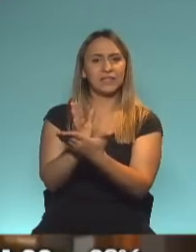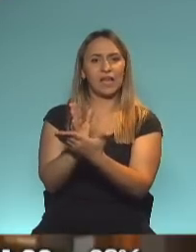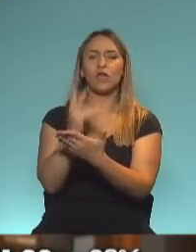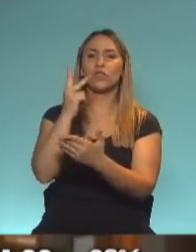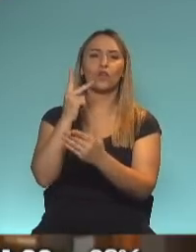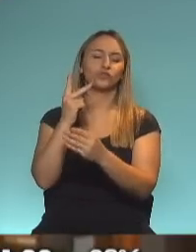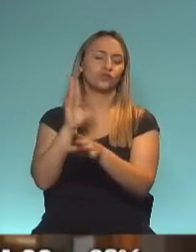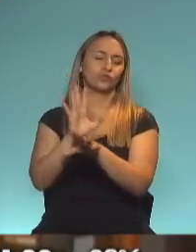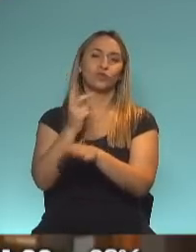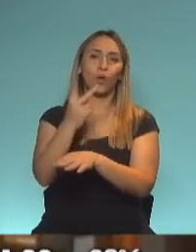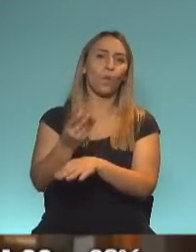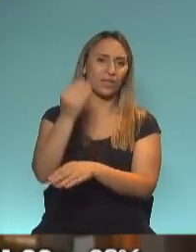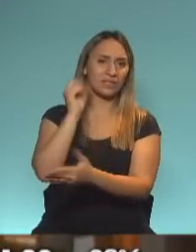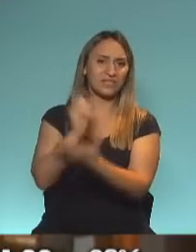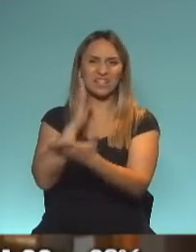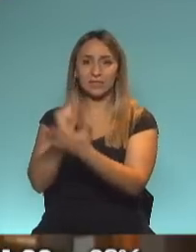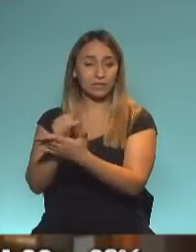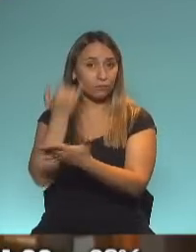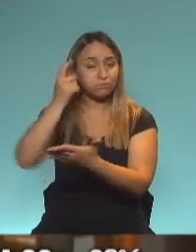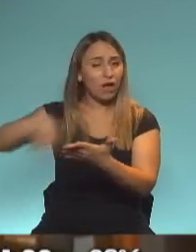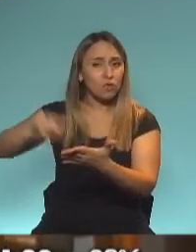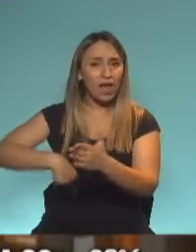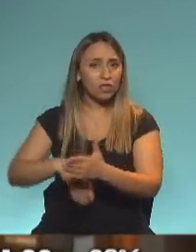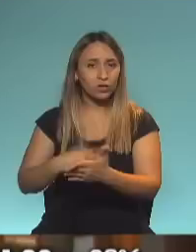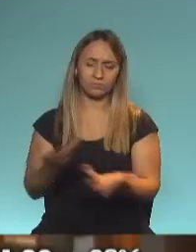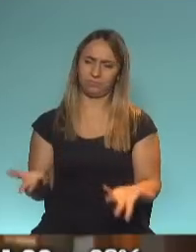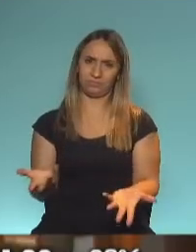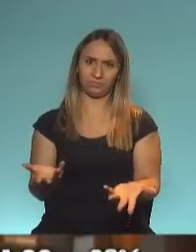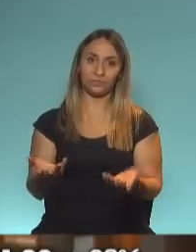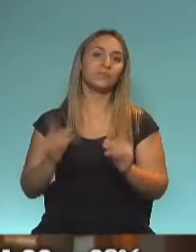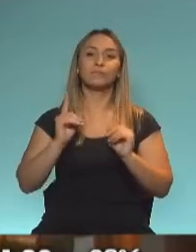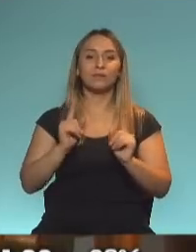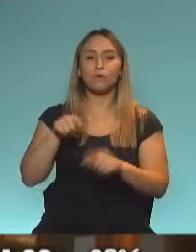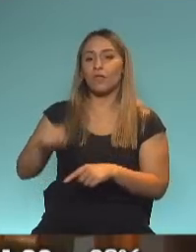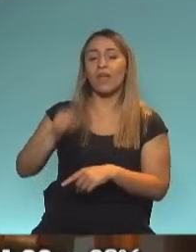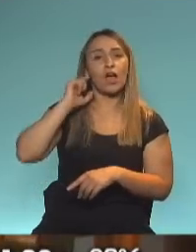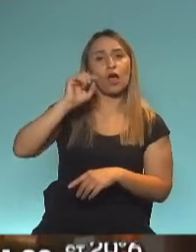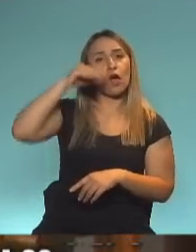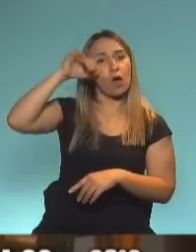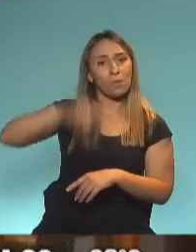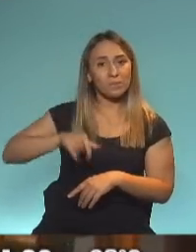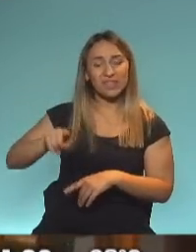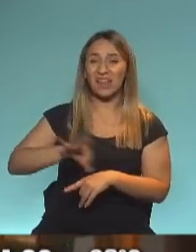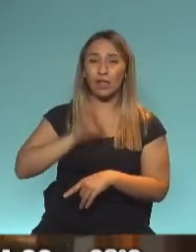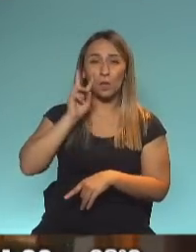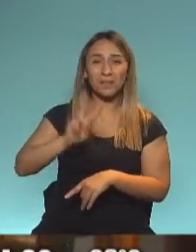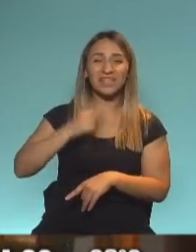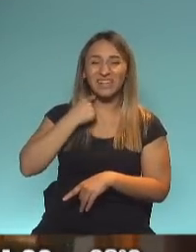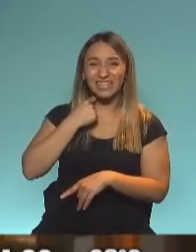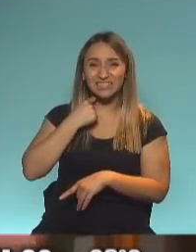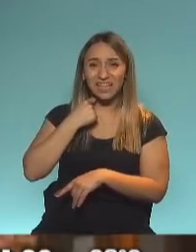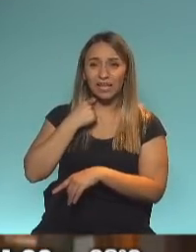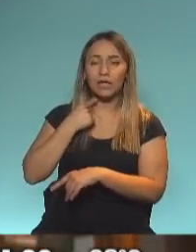de sentencia, sí, sucedió. ¿Tienen pisado el caso de Verplatzen y Gómez? Sí, lo tienen pisado desde el año 2013.